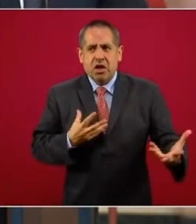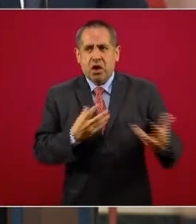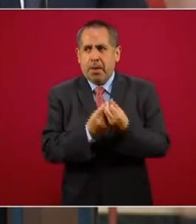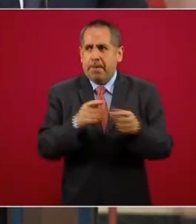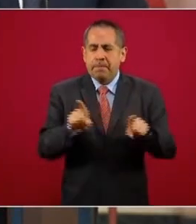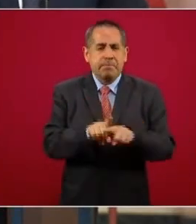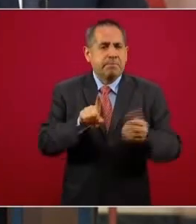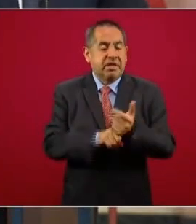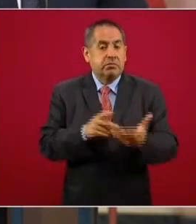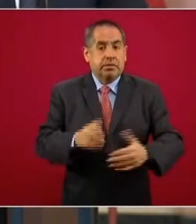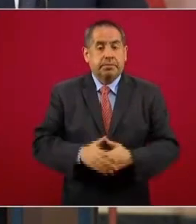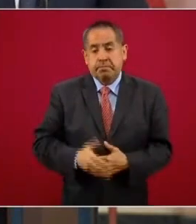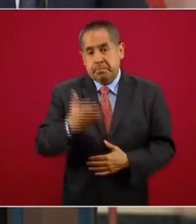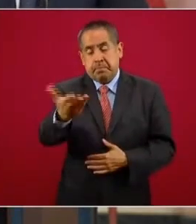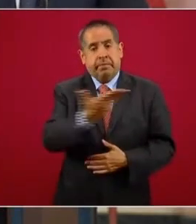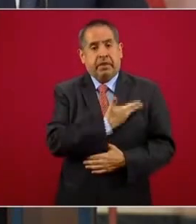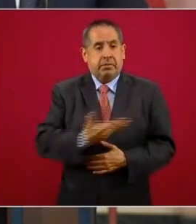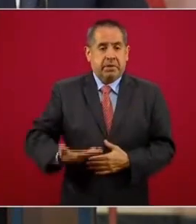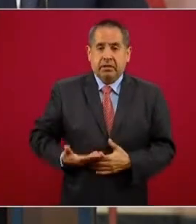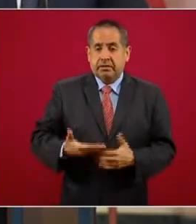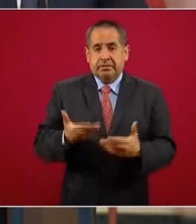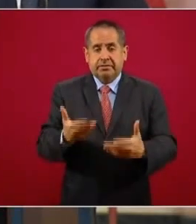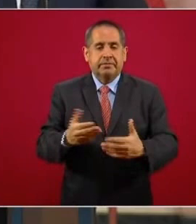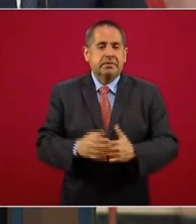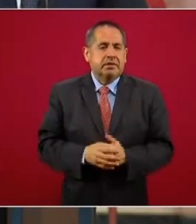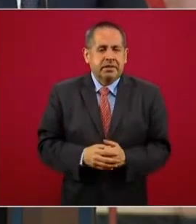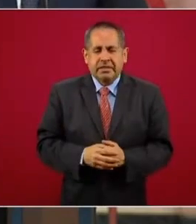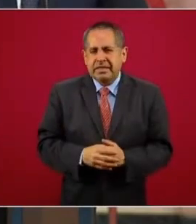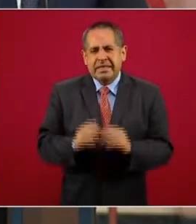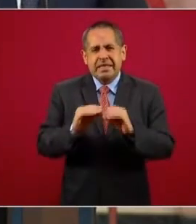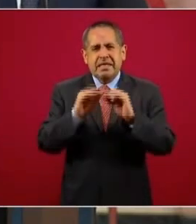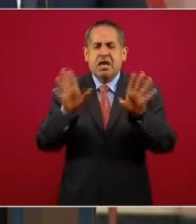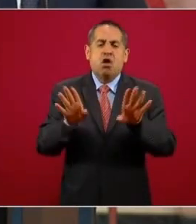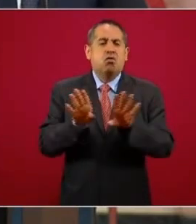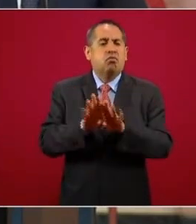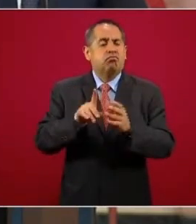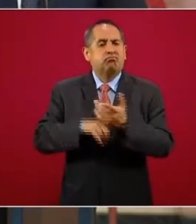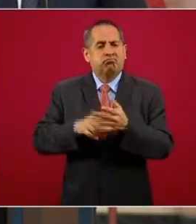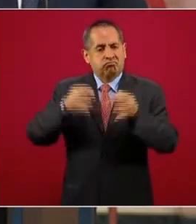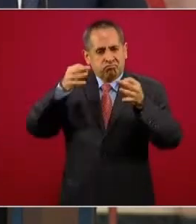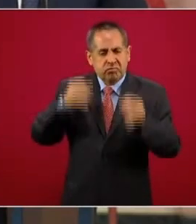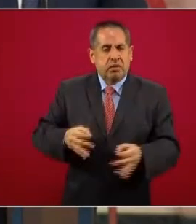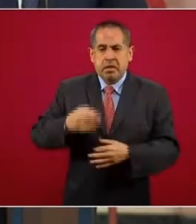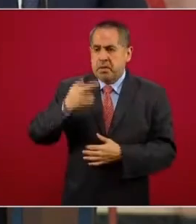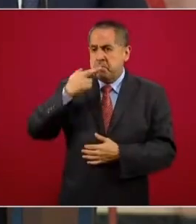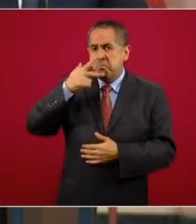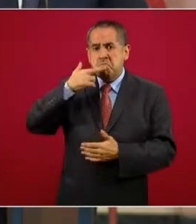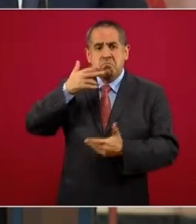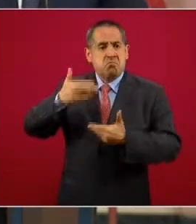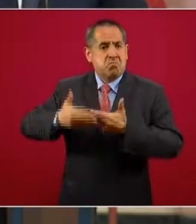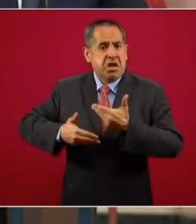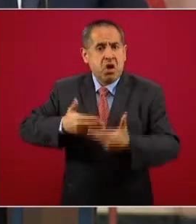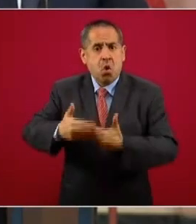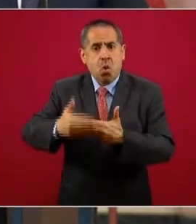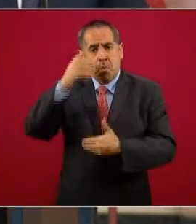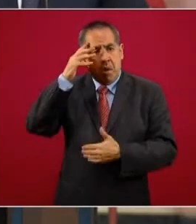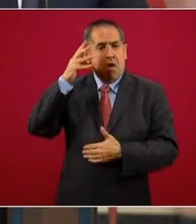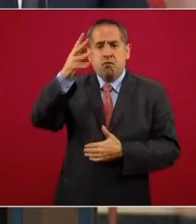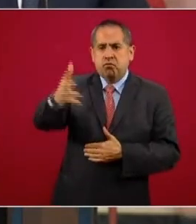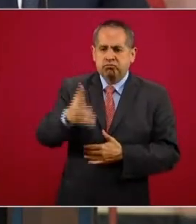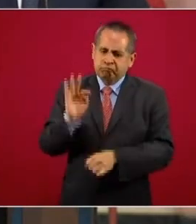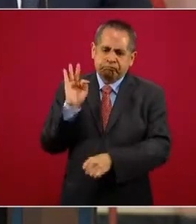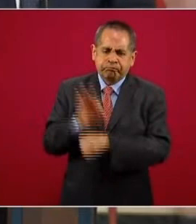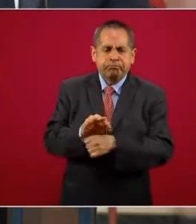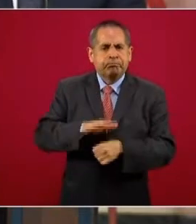señor presidente sin duda podremos desencadenar un mayor potencial mayor prosperidad para nuestros ciudadanos y